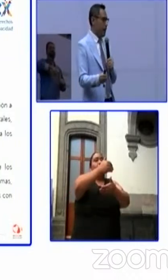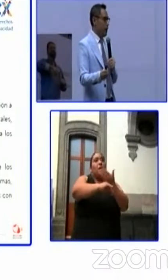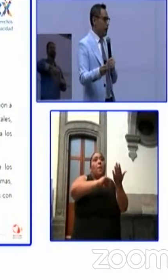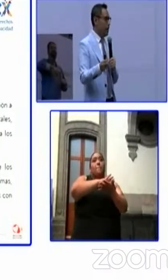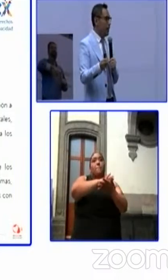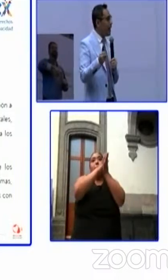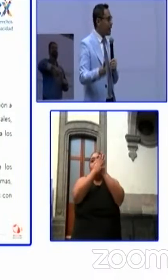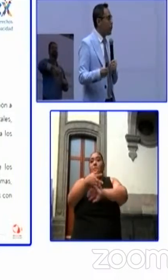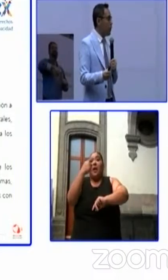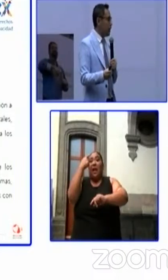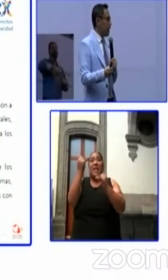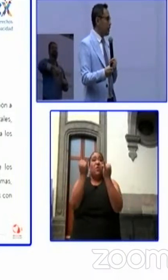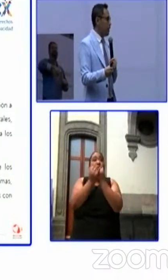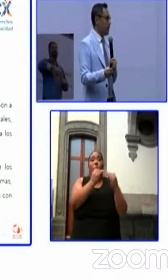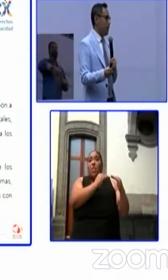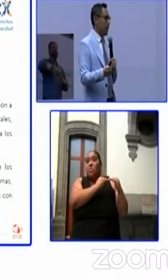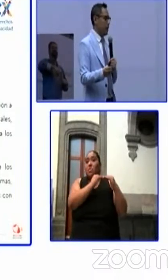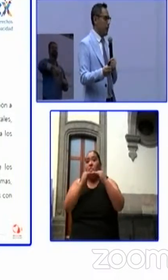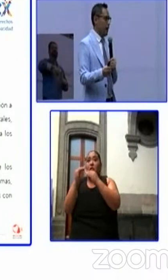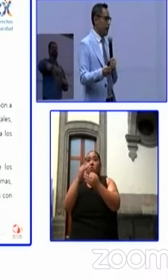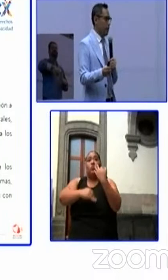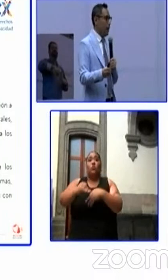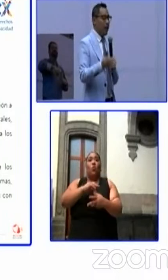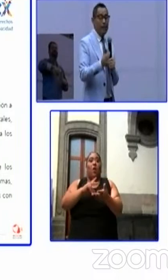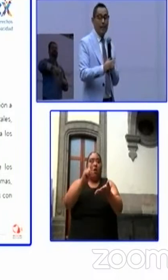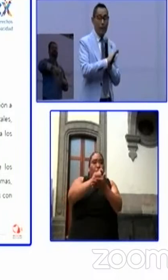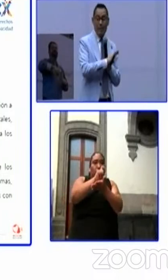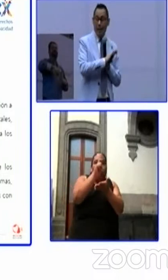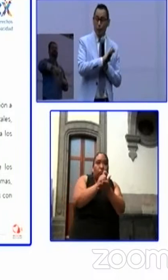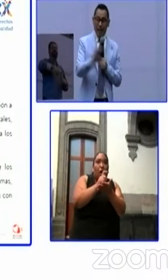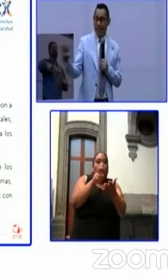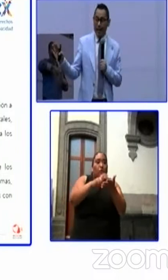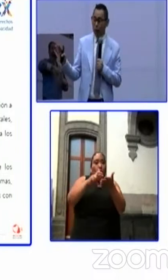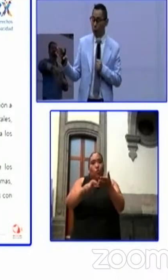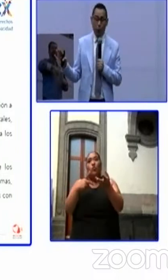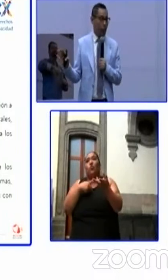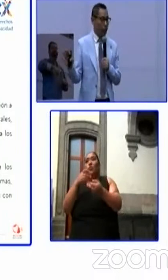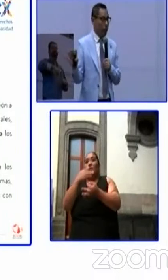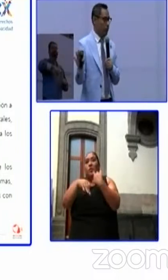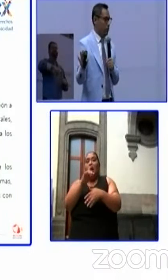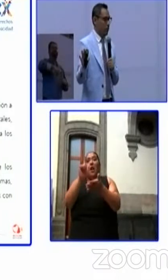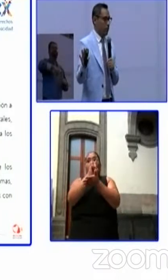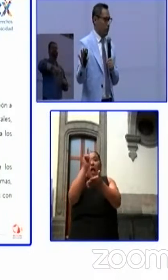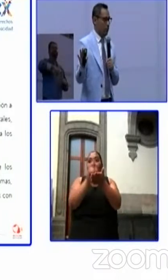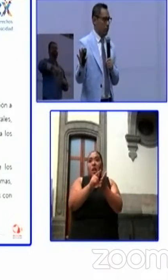transversalidad de las políticas de discapacidad. La discapacidad debe de estar en todo.